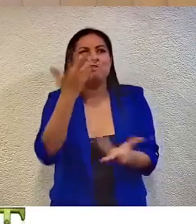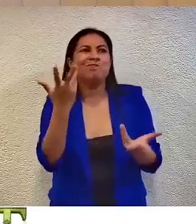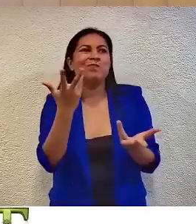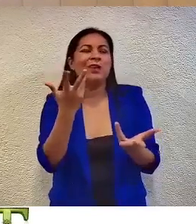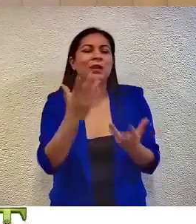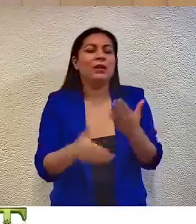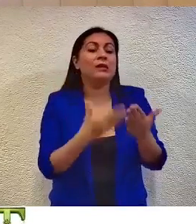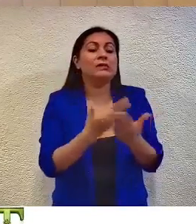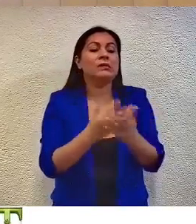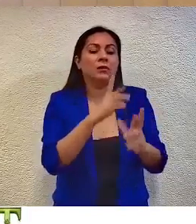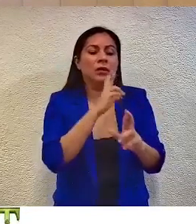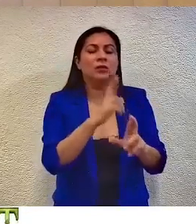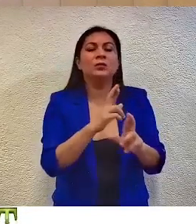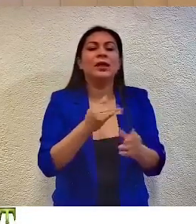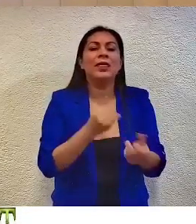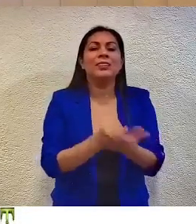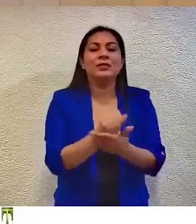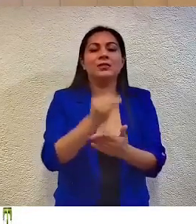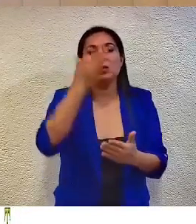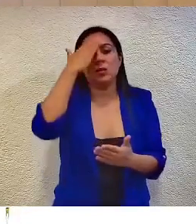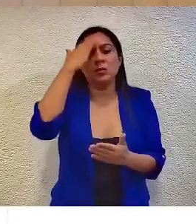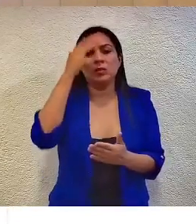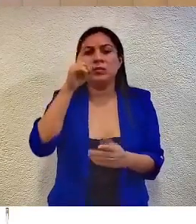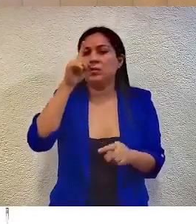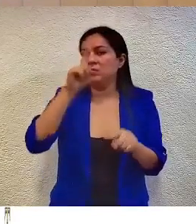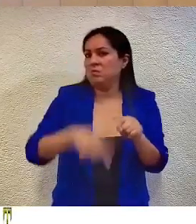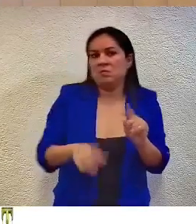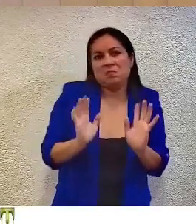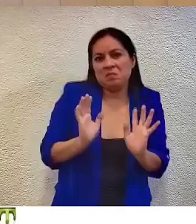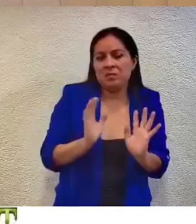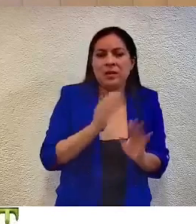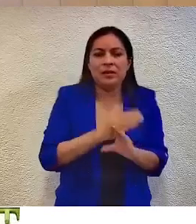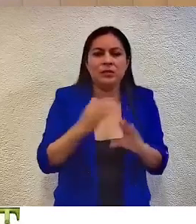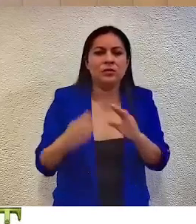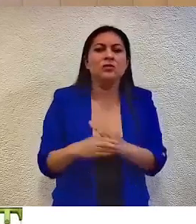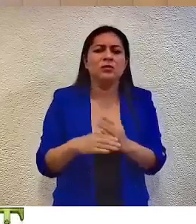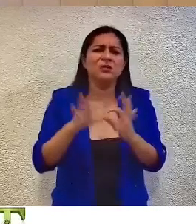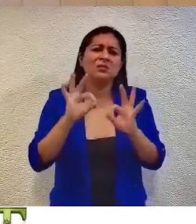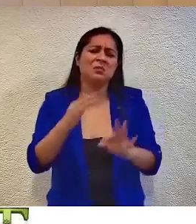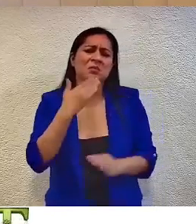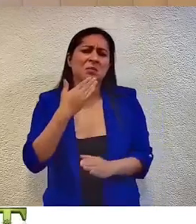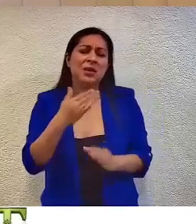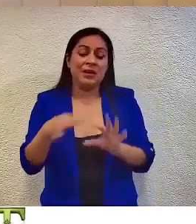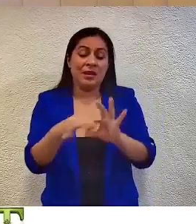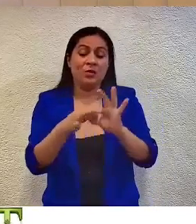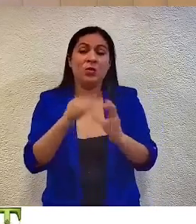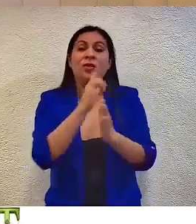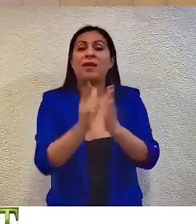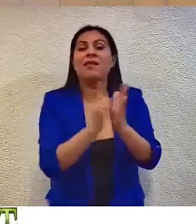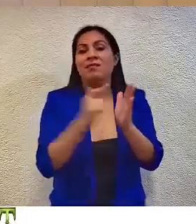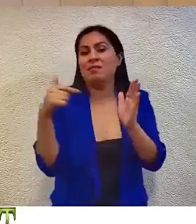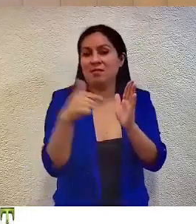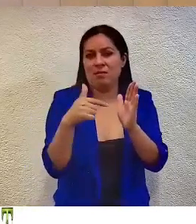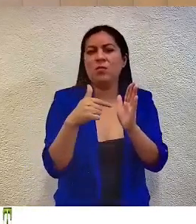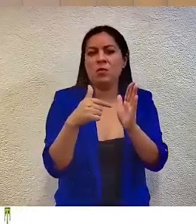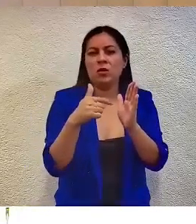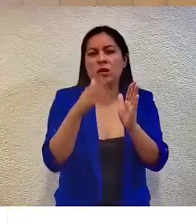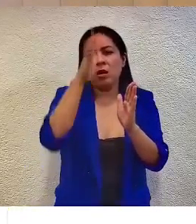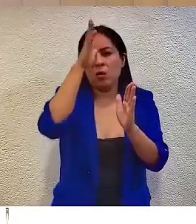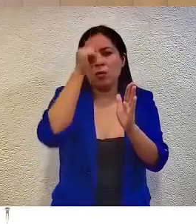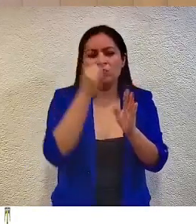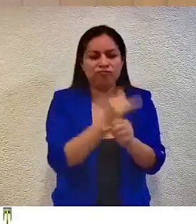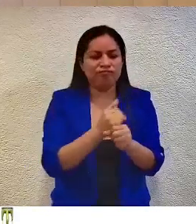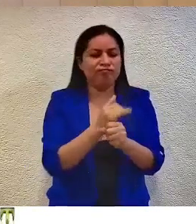propone, la decisión de la autoridad responsable de negar las medidas cautelares se estima correcta y ajustada a la legalidad, pues en el acuerdo en cuestión